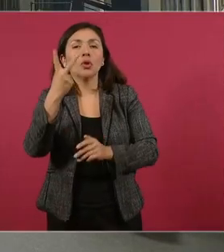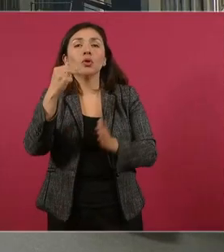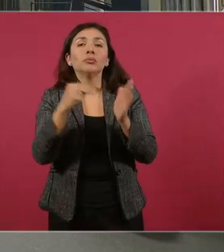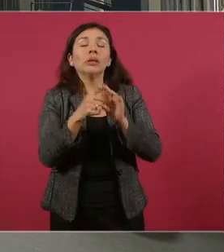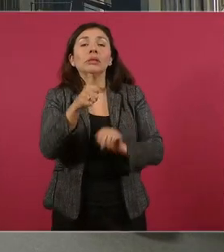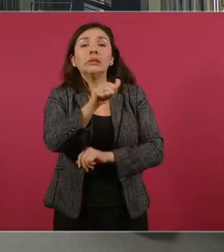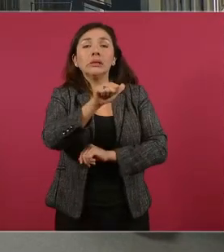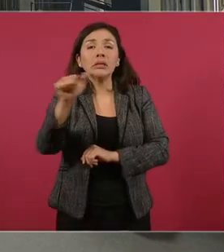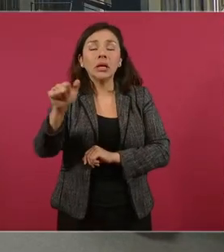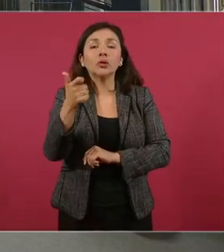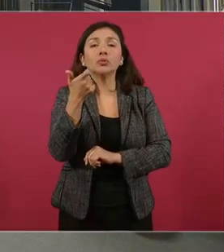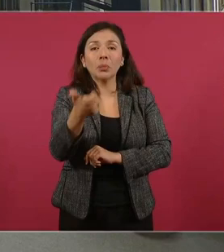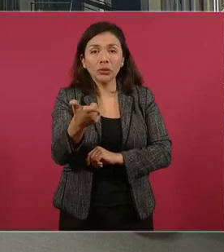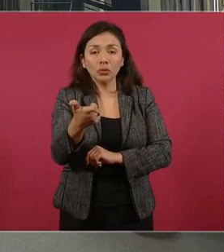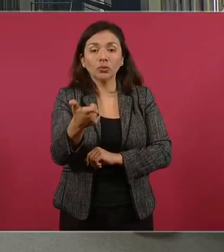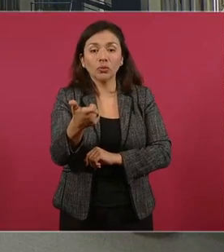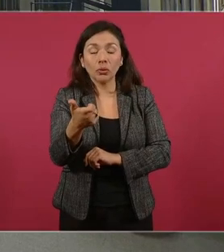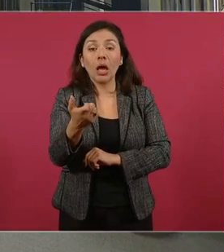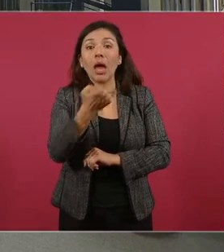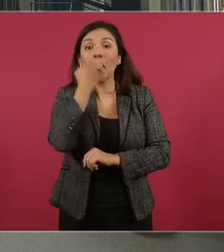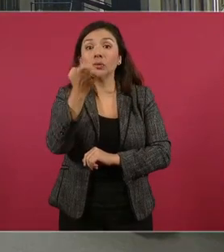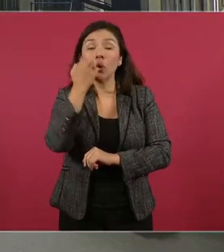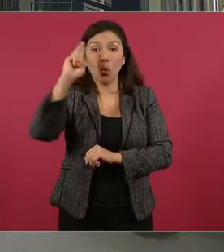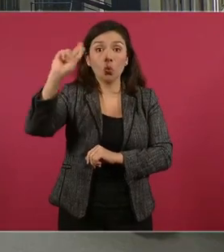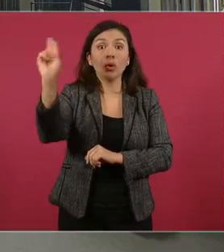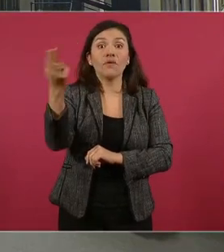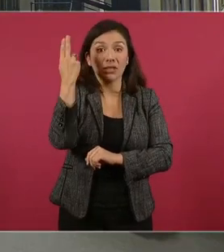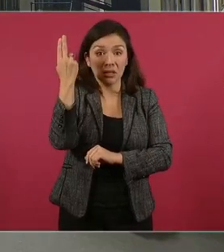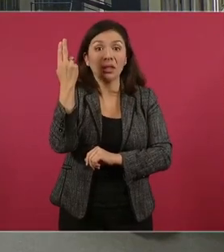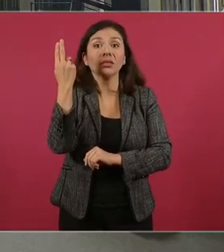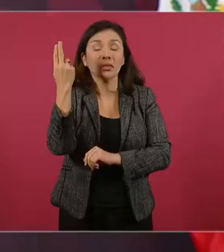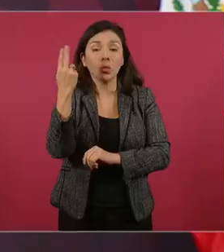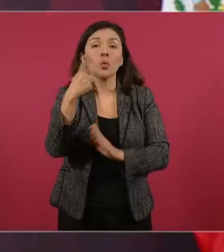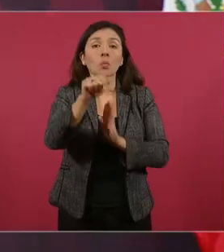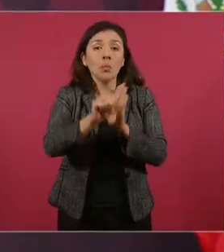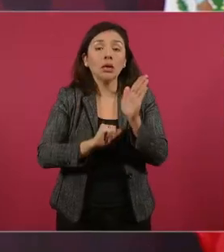2,600. ¿Para nivel superior? Para nivel superior,